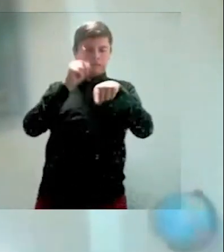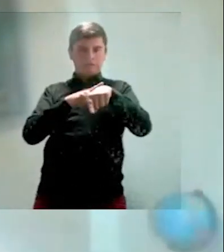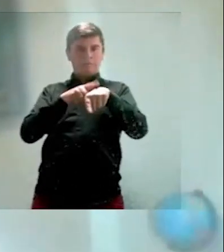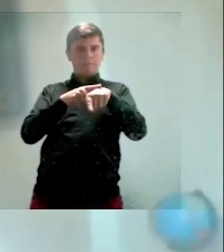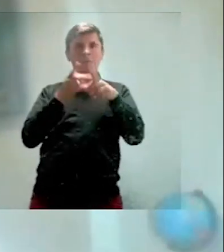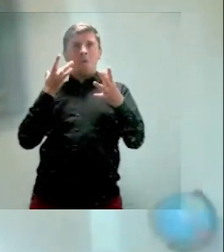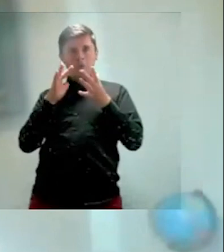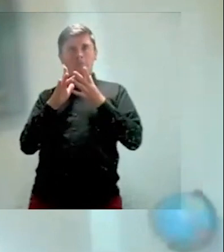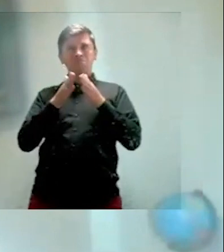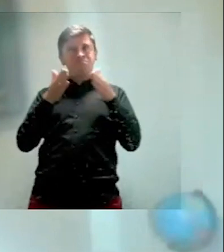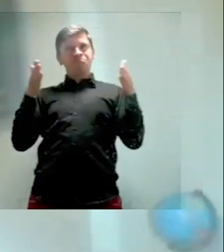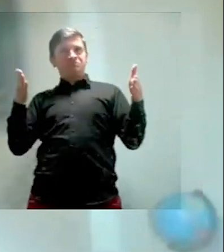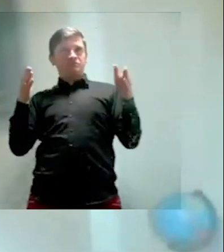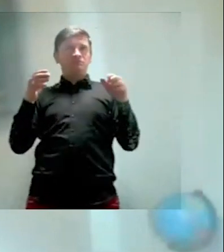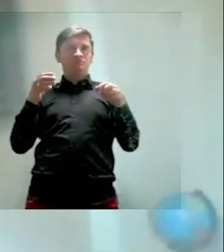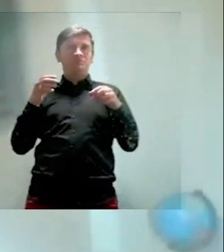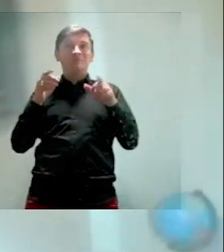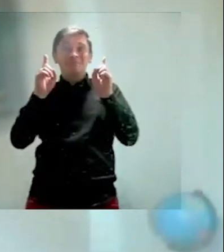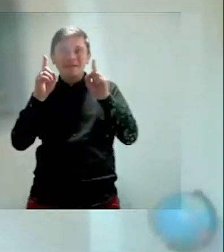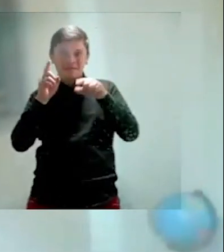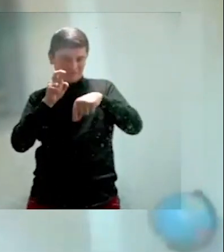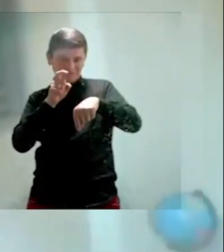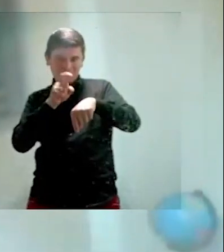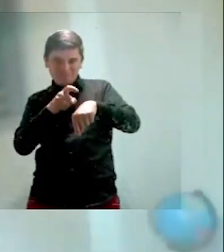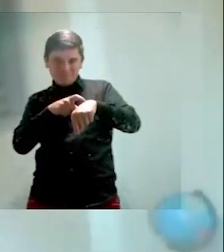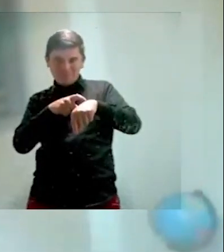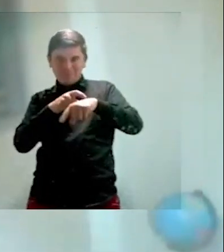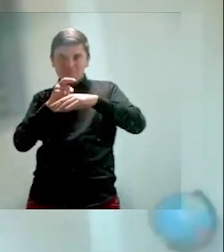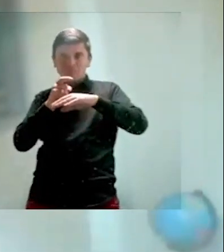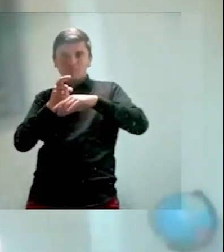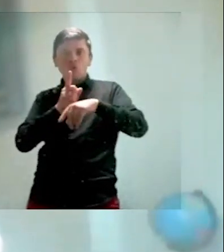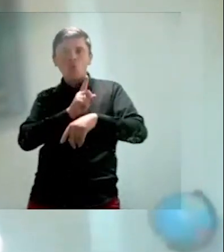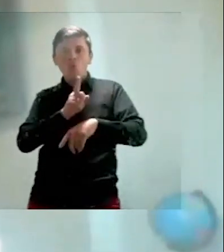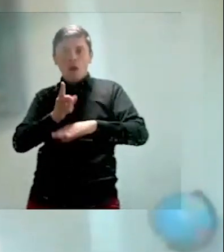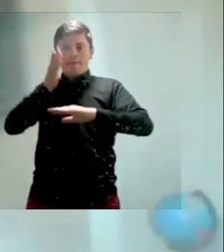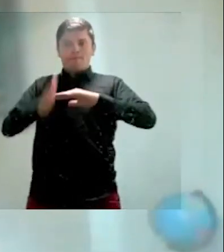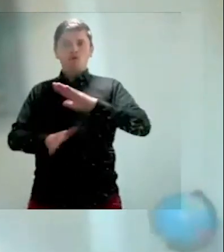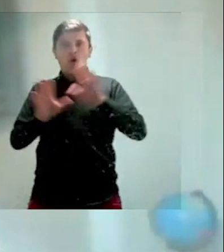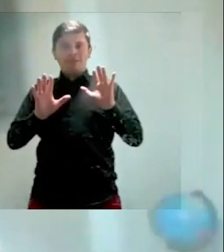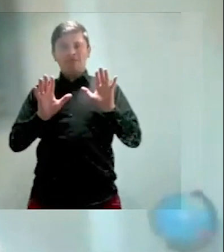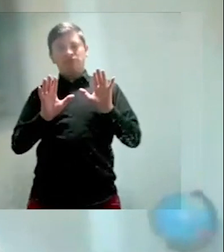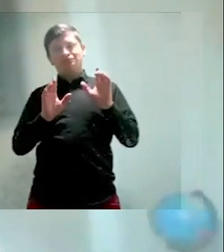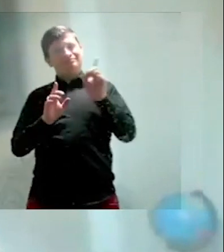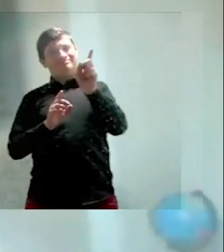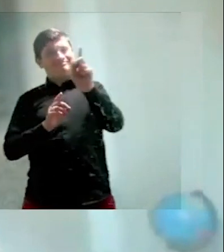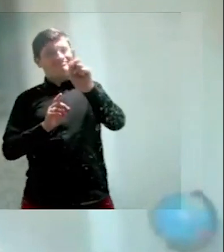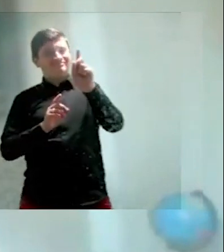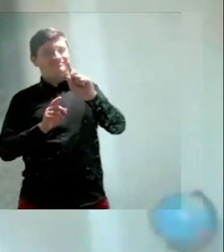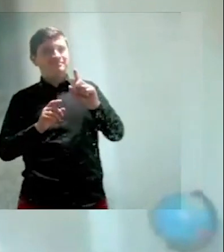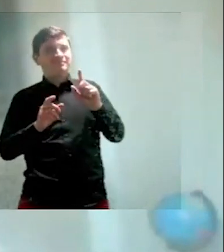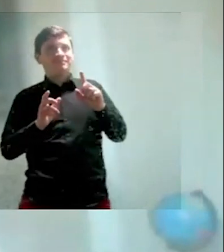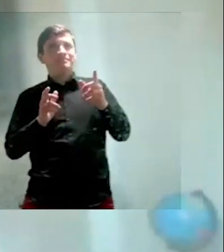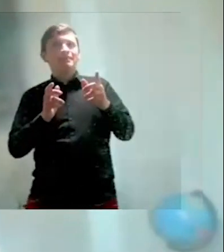a la modulación de la razonabilidad y la proporcionalidad que la Corte ha indicado para su